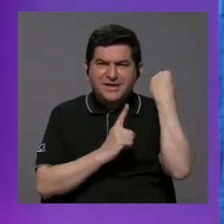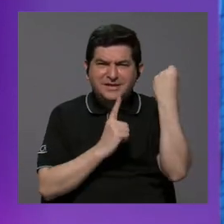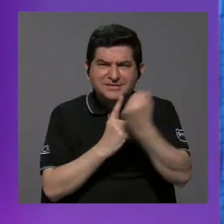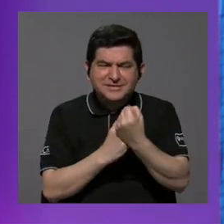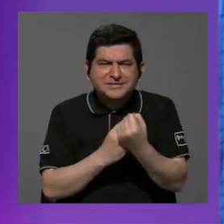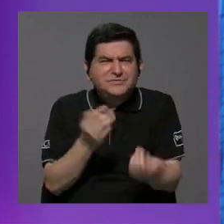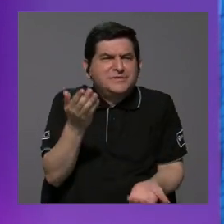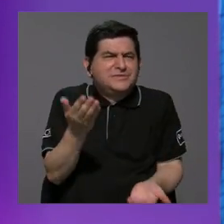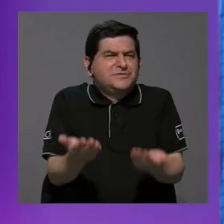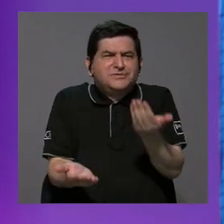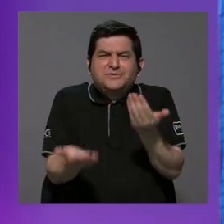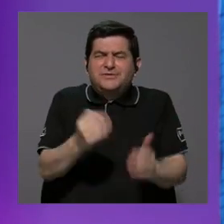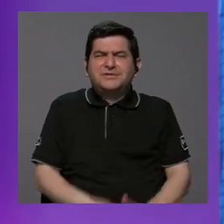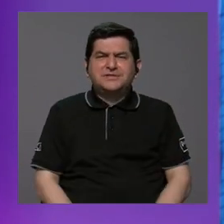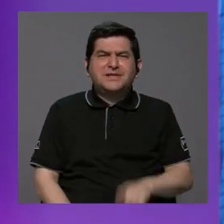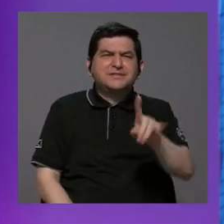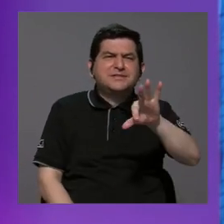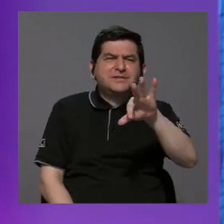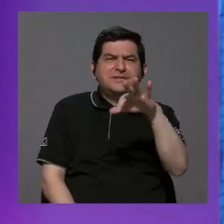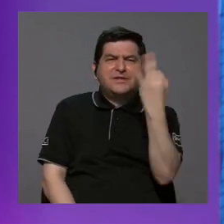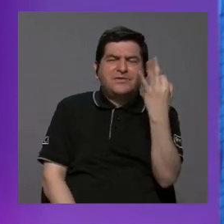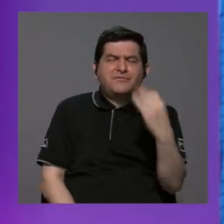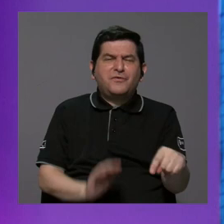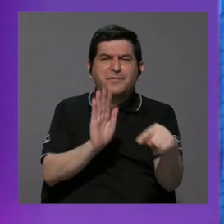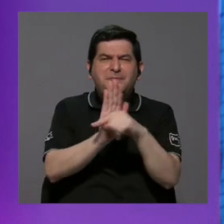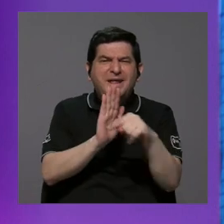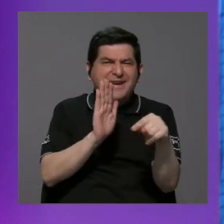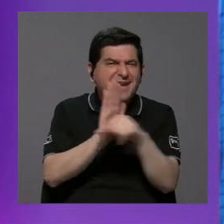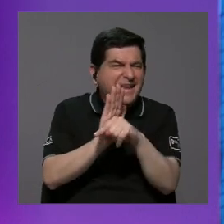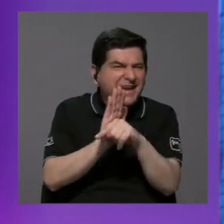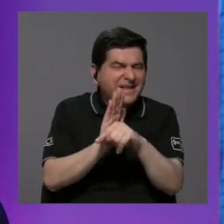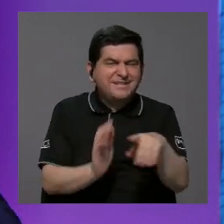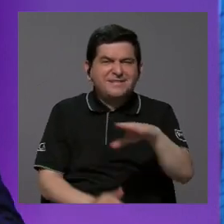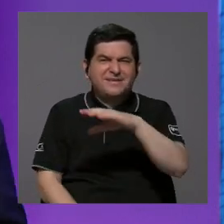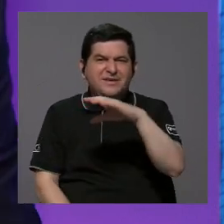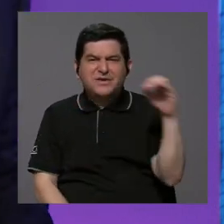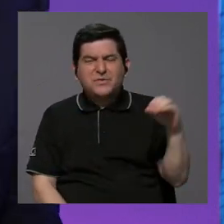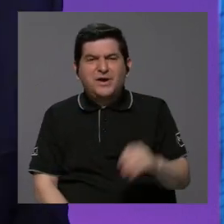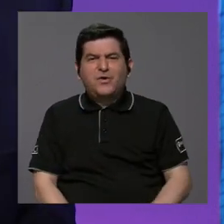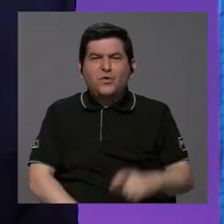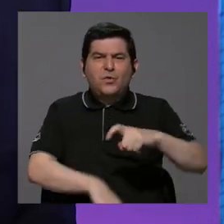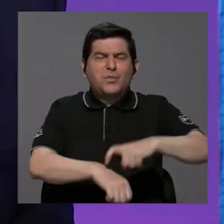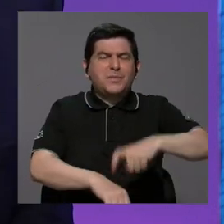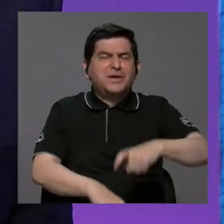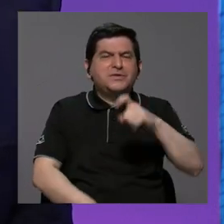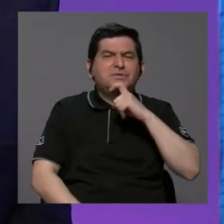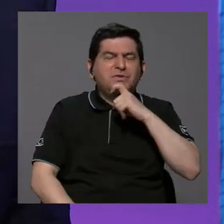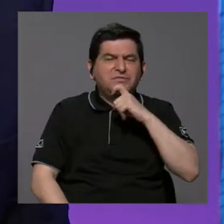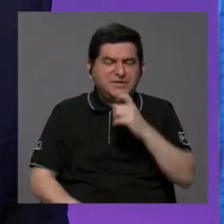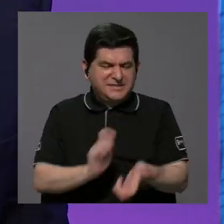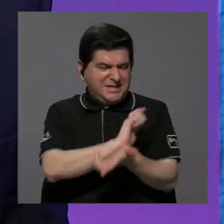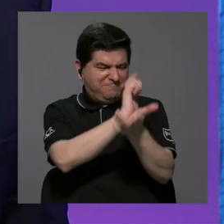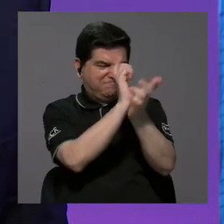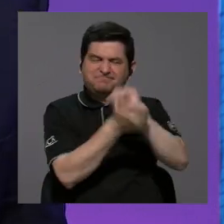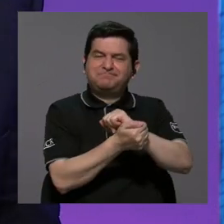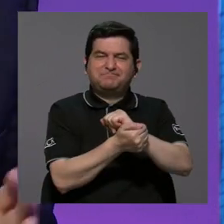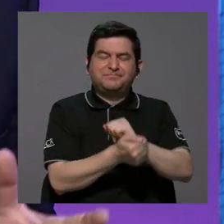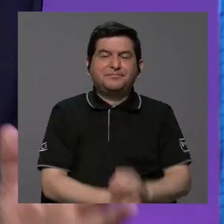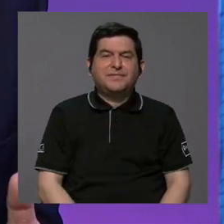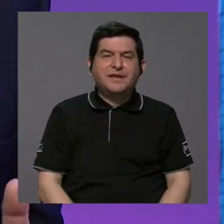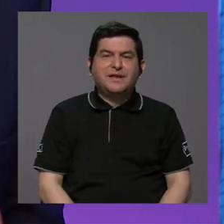tal vez de alguna forma negativa o este este momento duro para volver